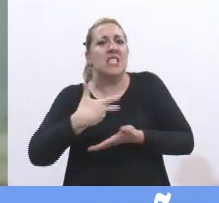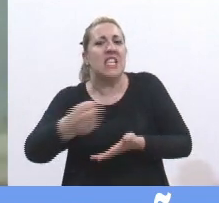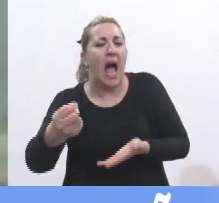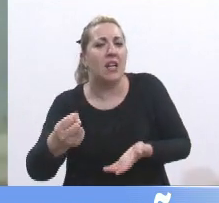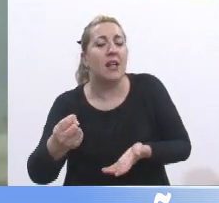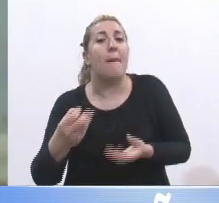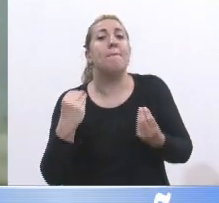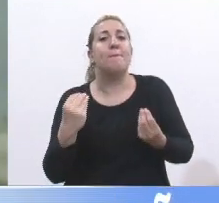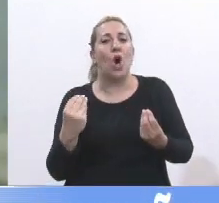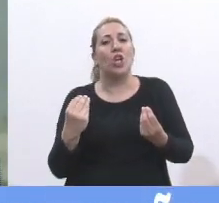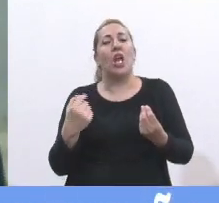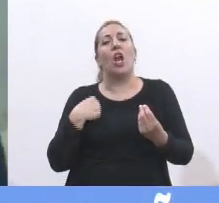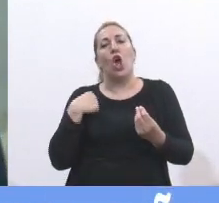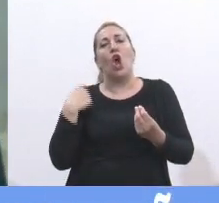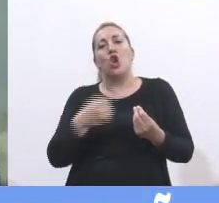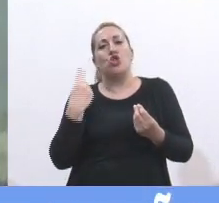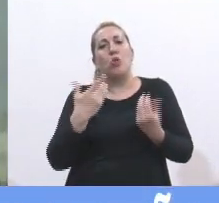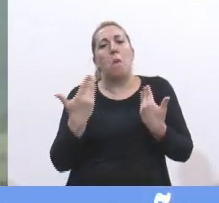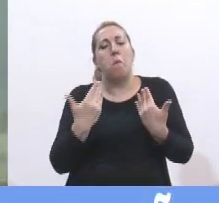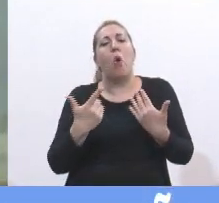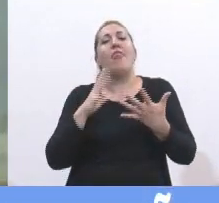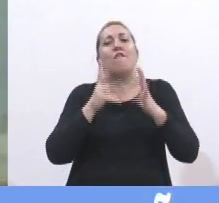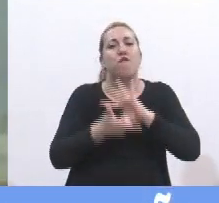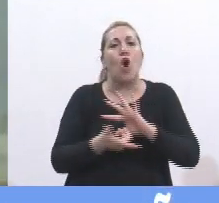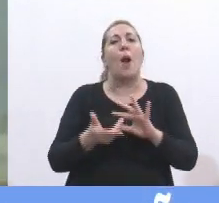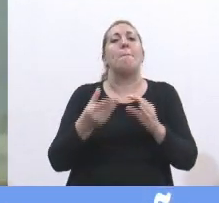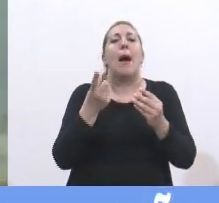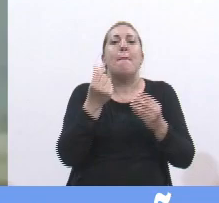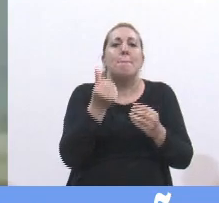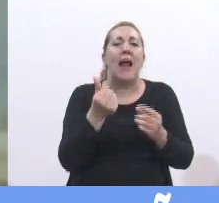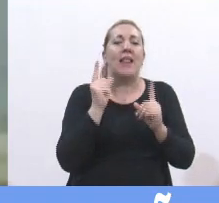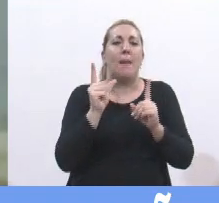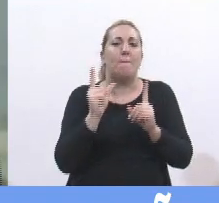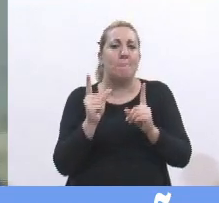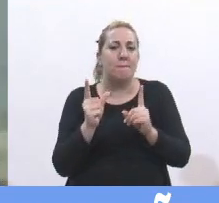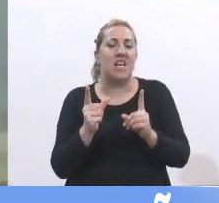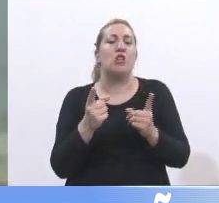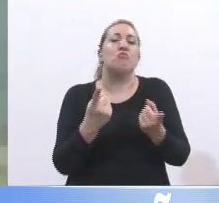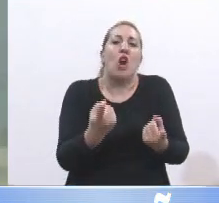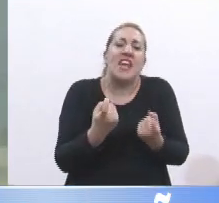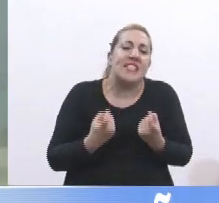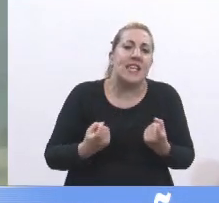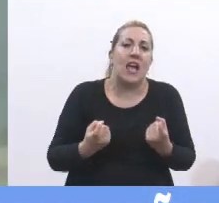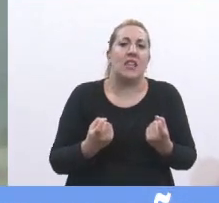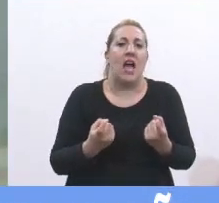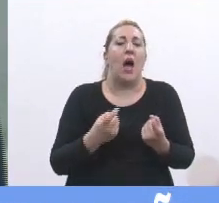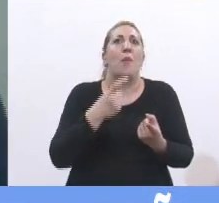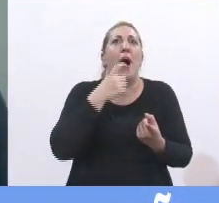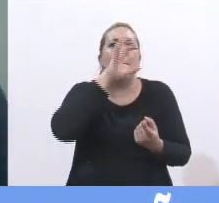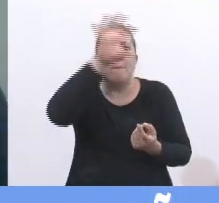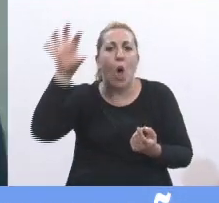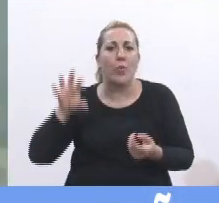podían recuperar obras de infraestructura a través de esa plata que les llegaba, que tanta falta le hacían en el